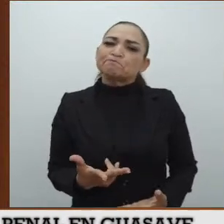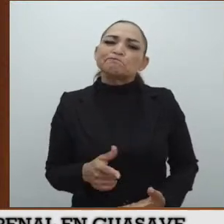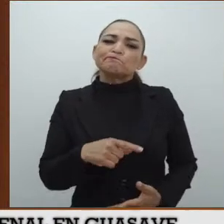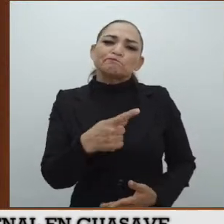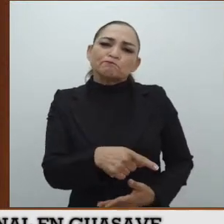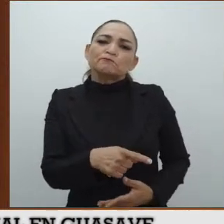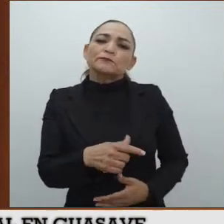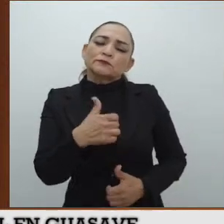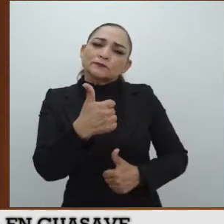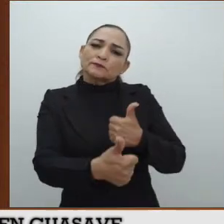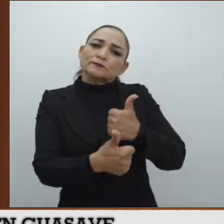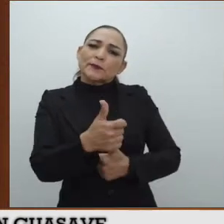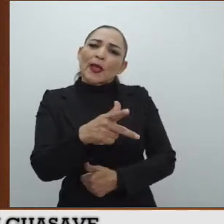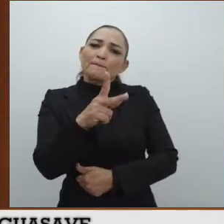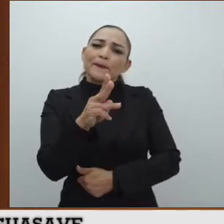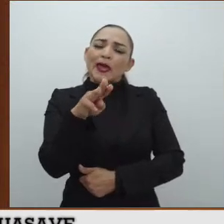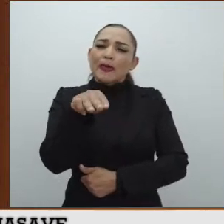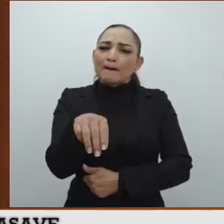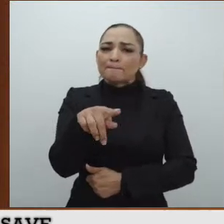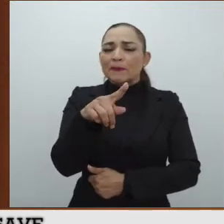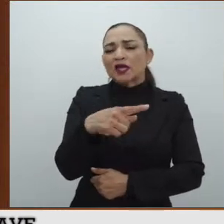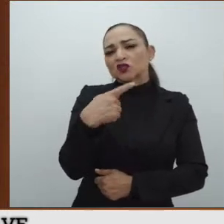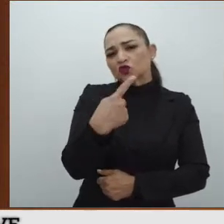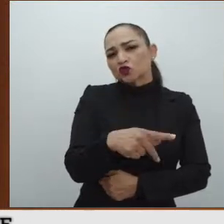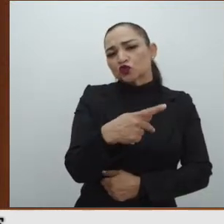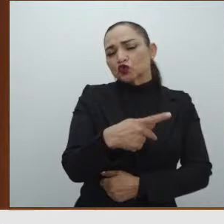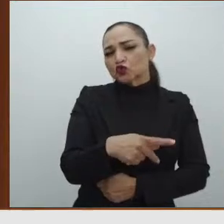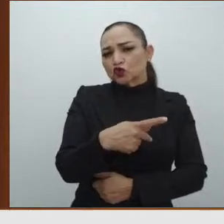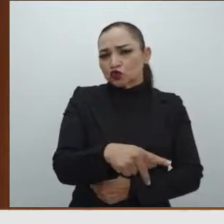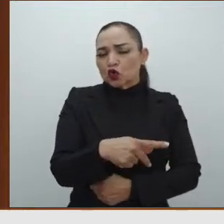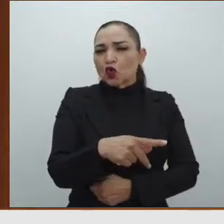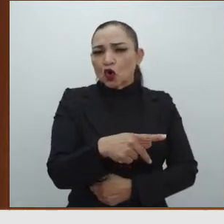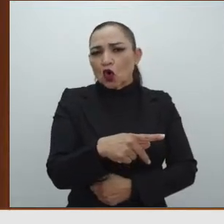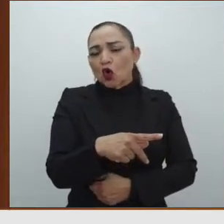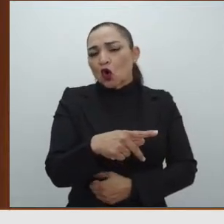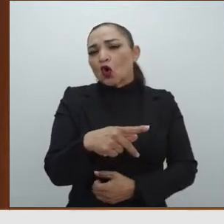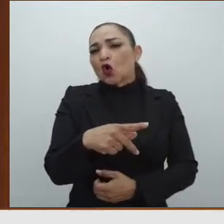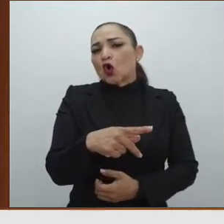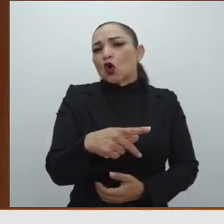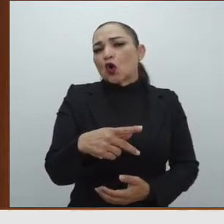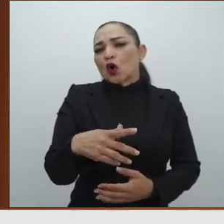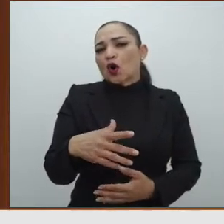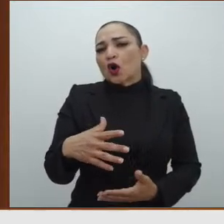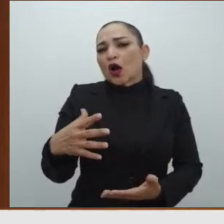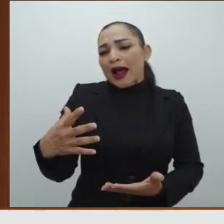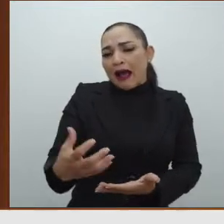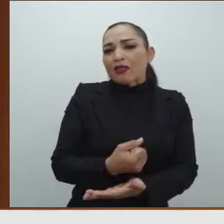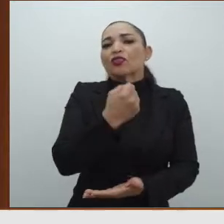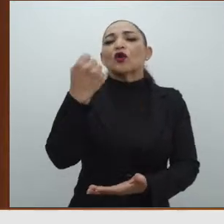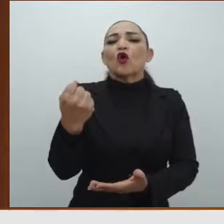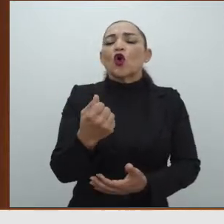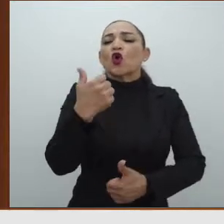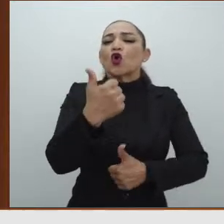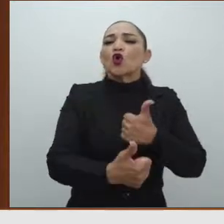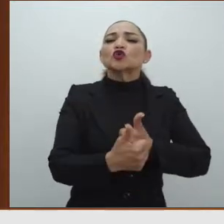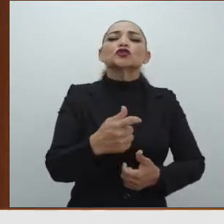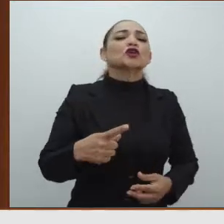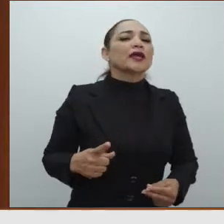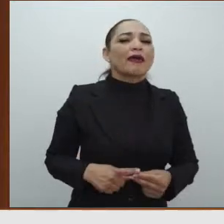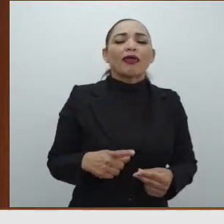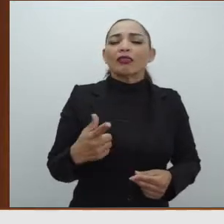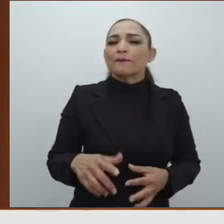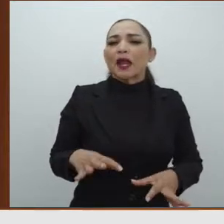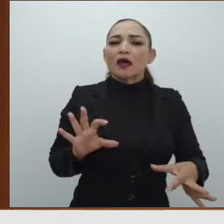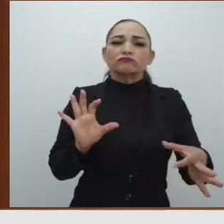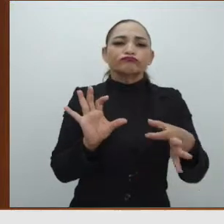licitante PM Construcción y Urbanización resultó ganadora del concurso toda vez que se dio